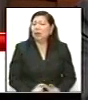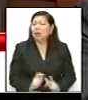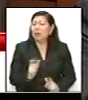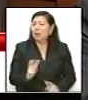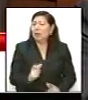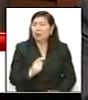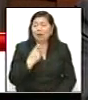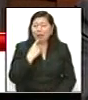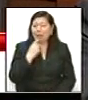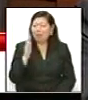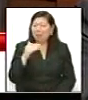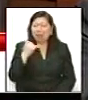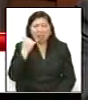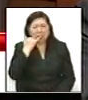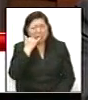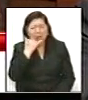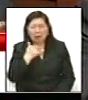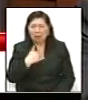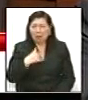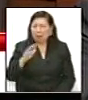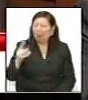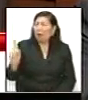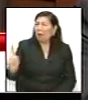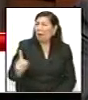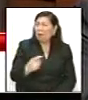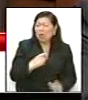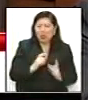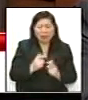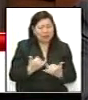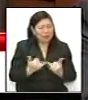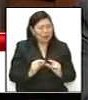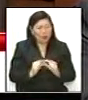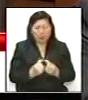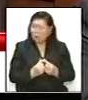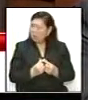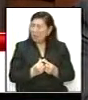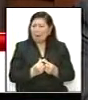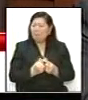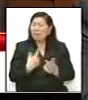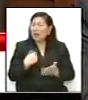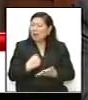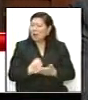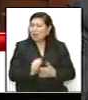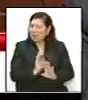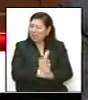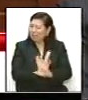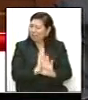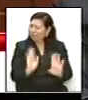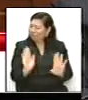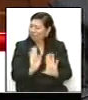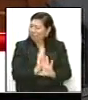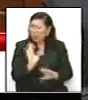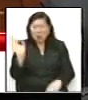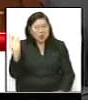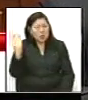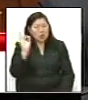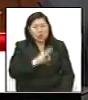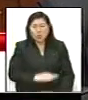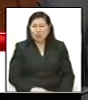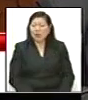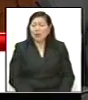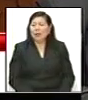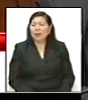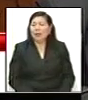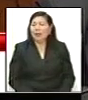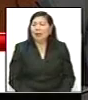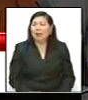congresista Donaire me ha llamado o ha llamado a alguien de esta bancada para que lo ayuden. Nunca, nunca